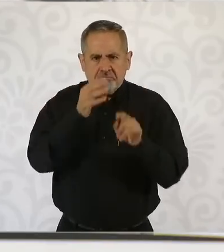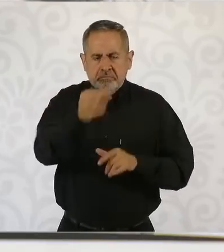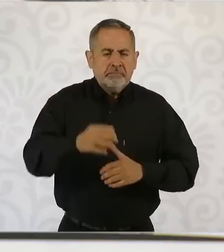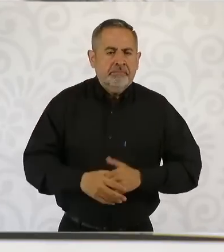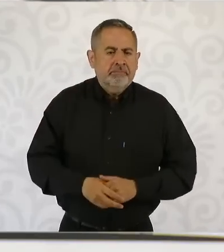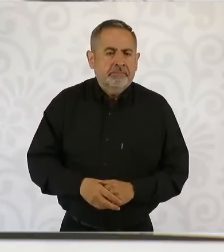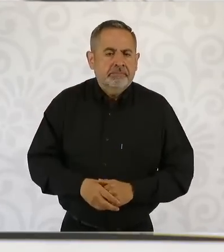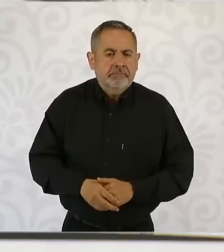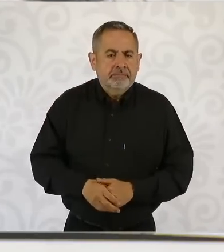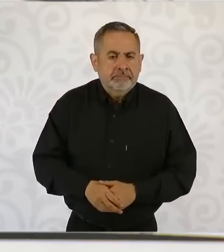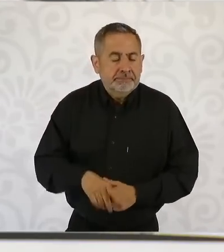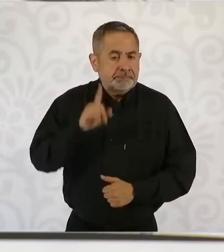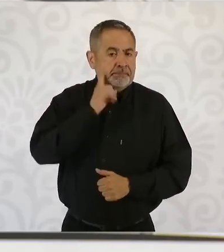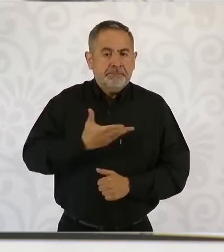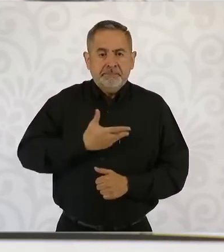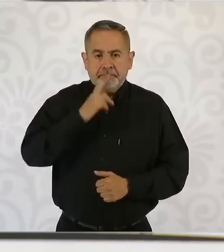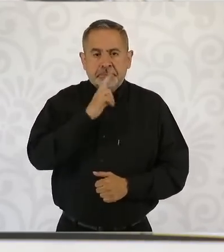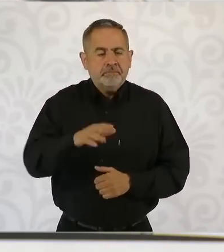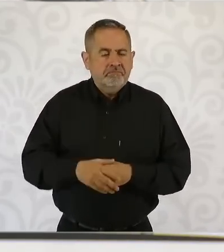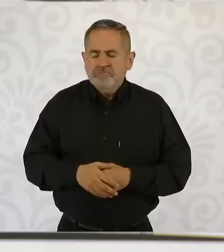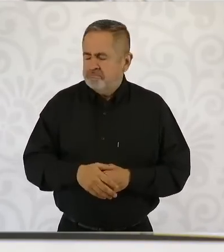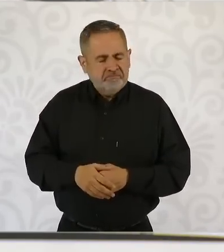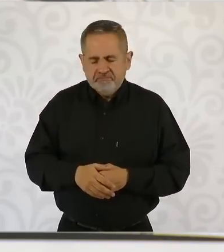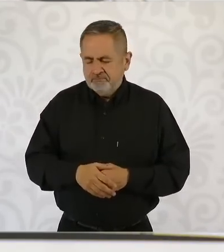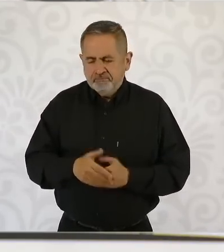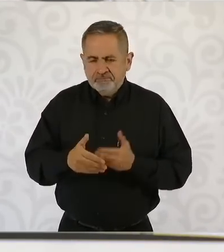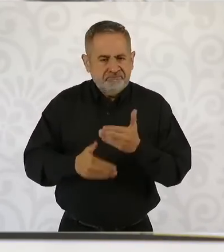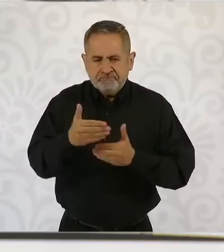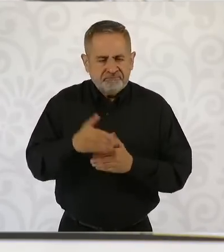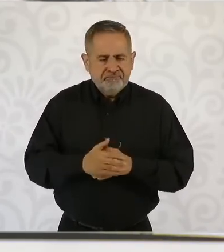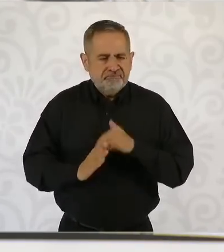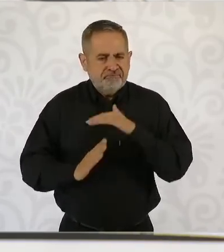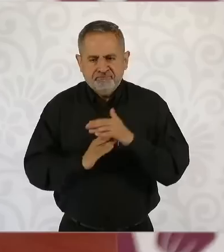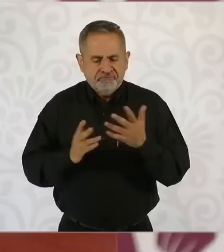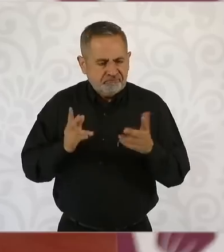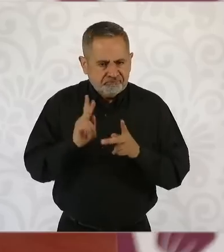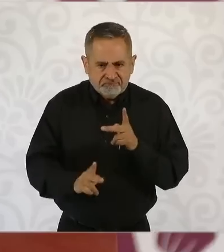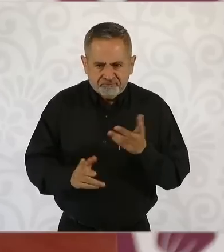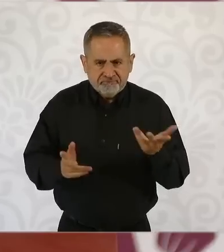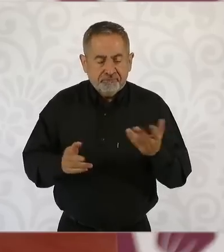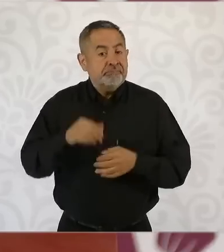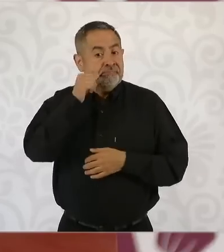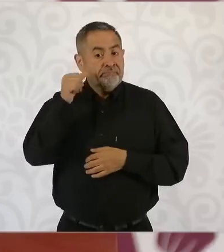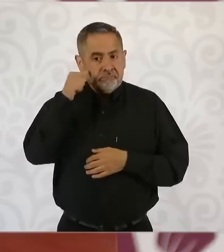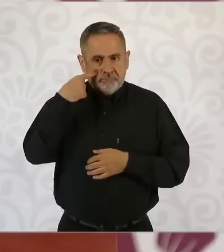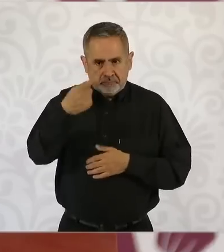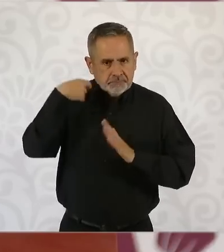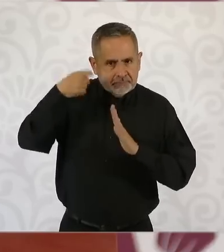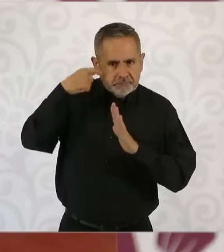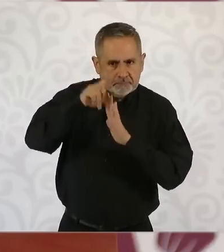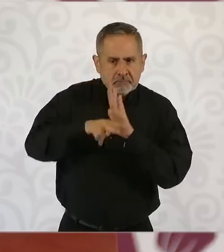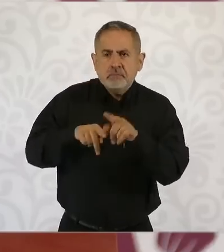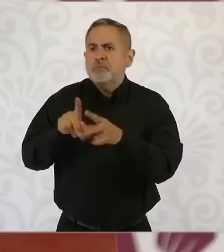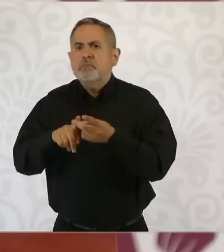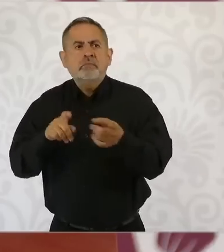Sí, no hay avances. Por cierto, ayer estuve viendo los videos, lamento, no está